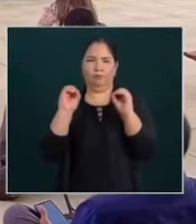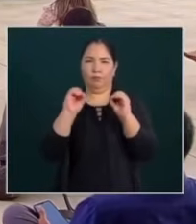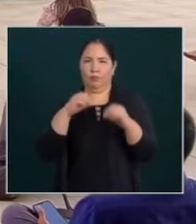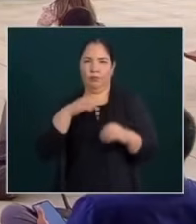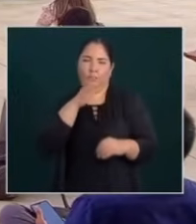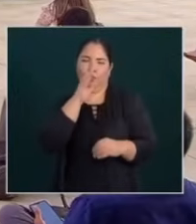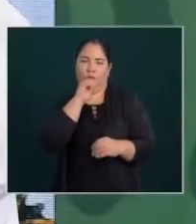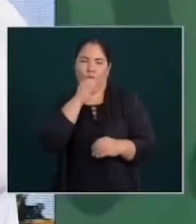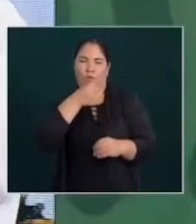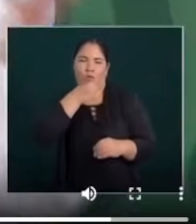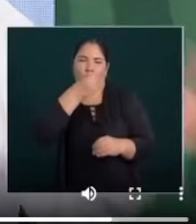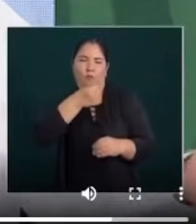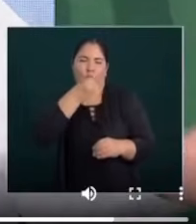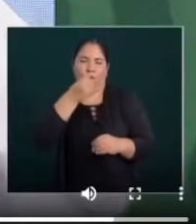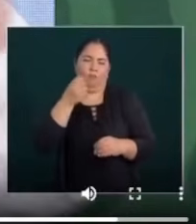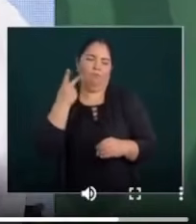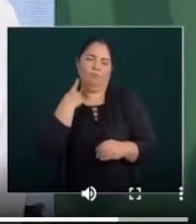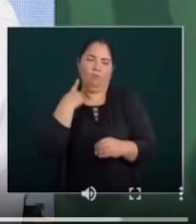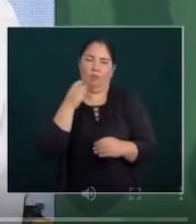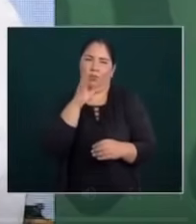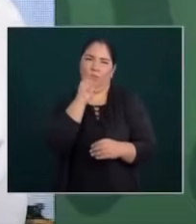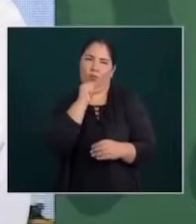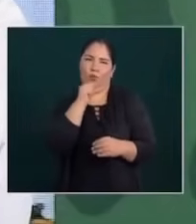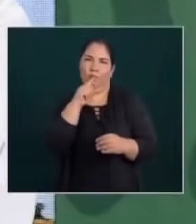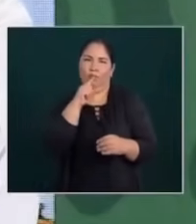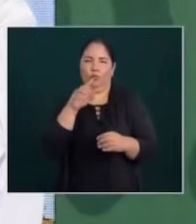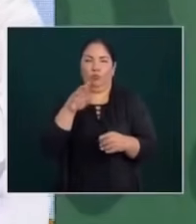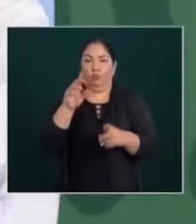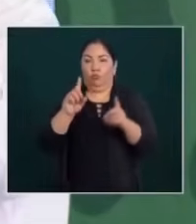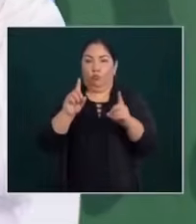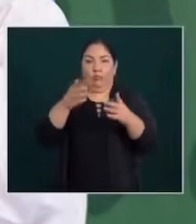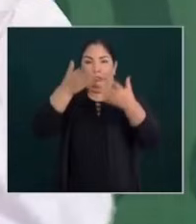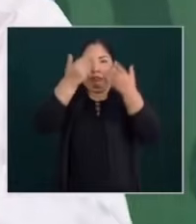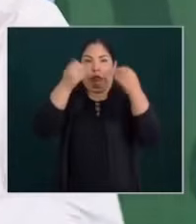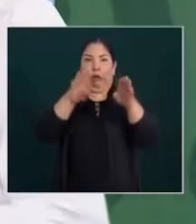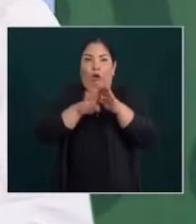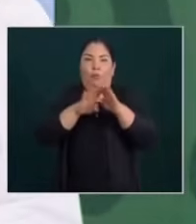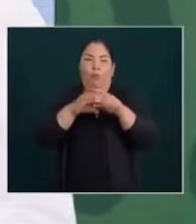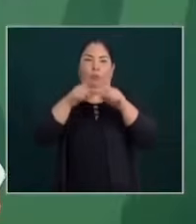políticos pues no sé cómo lo voy a hacer no voy a ponerme